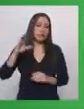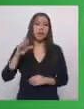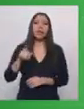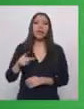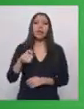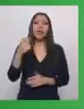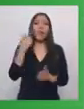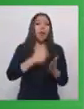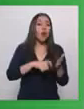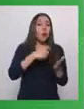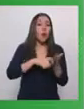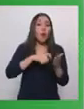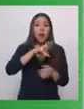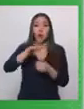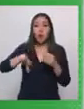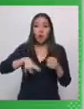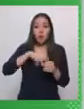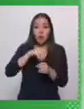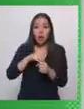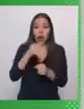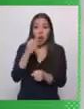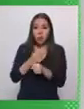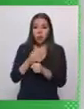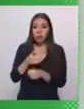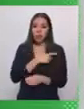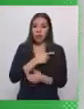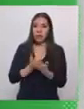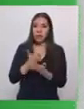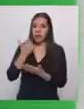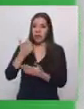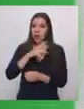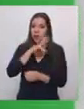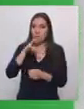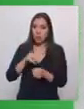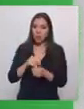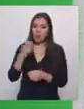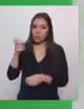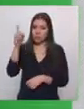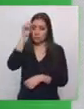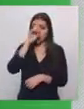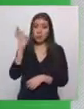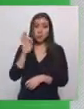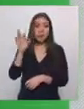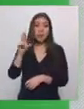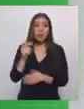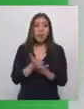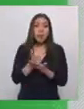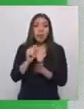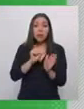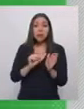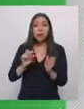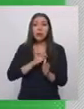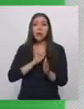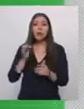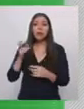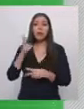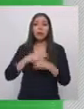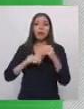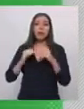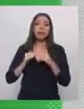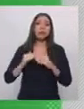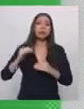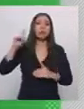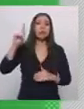que consumiste en el momento. Eso es lo recomendable, porque si no, tu deuda se puede incrementar hasta en un 70% si nos seguimos con el monto